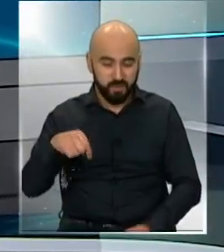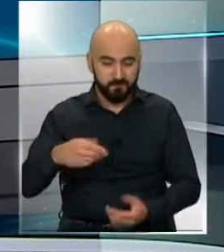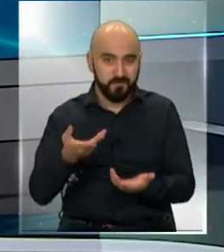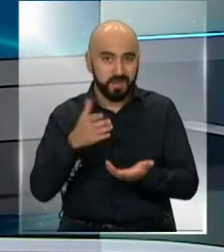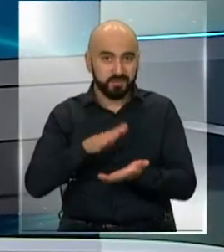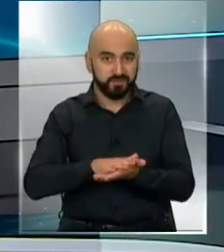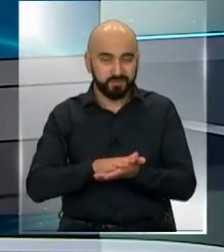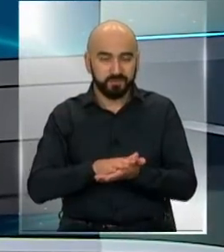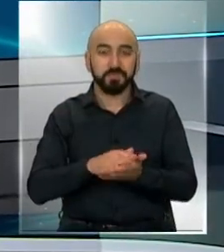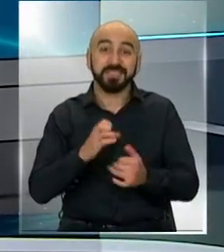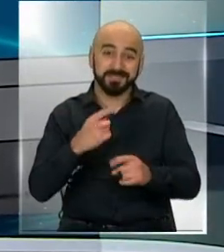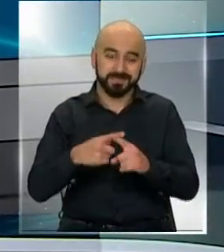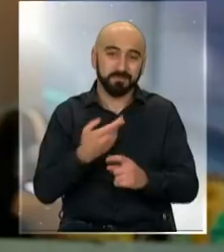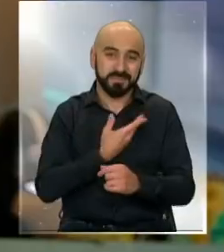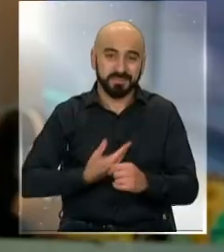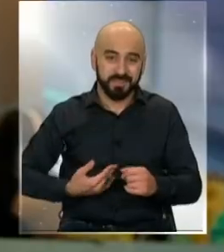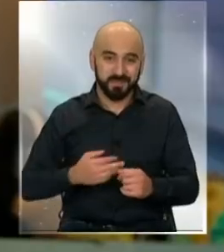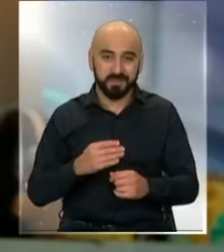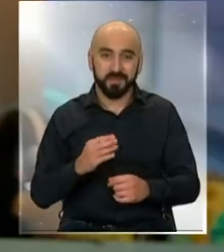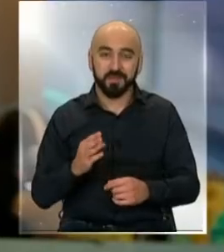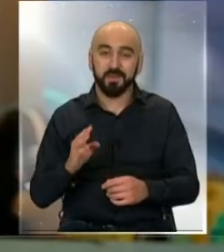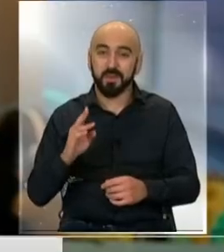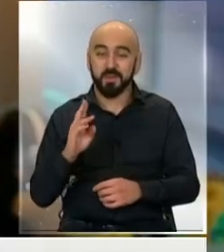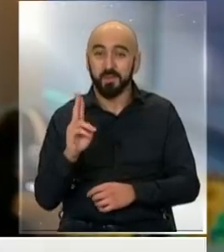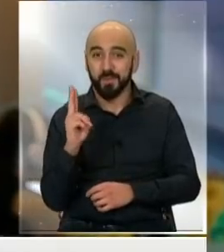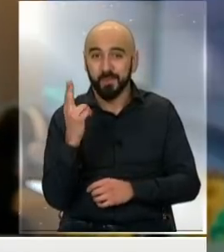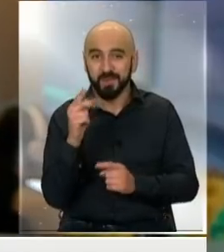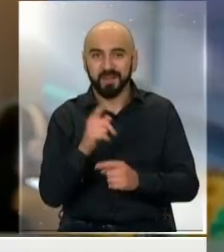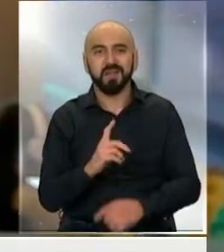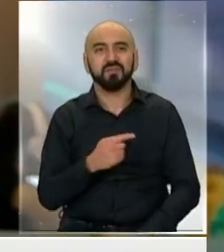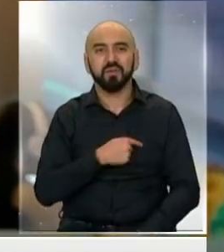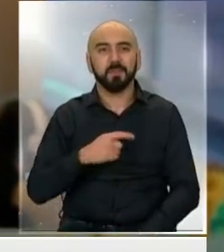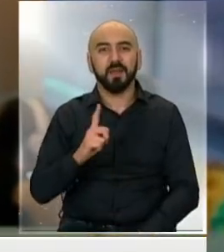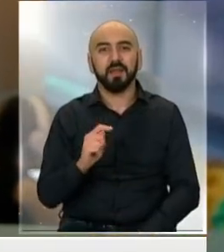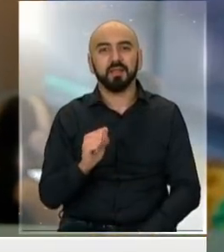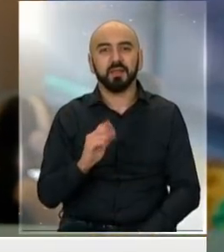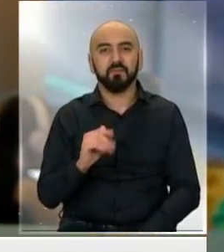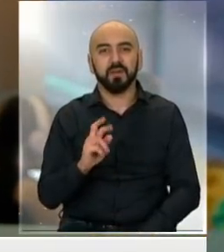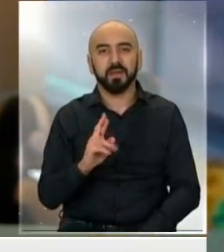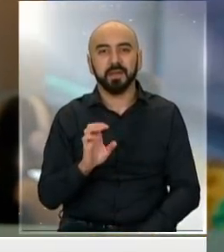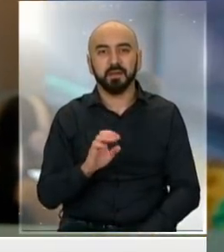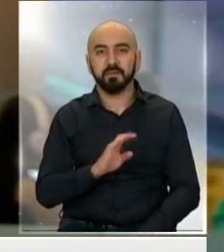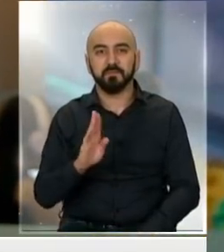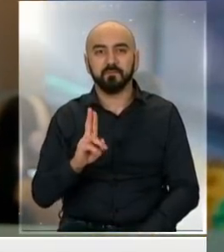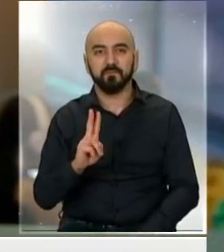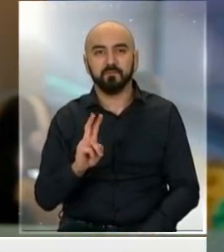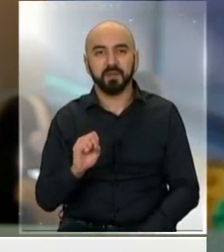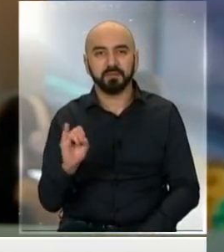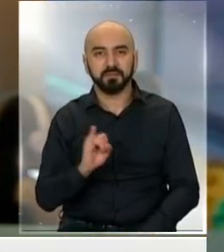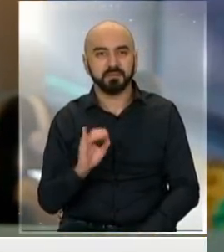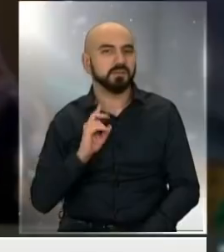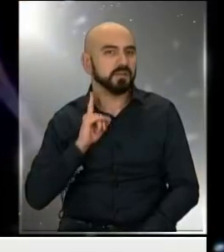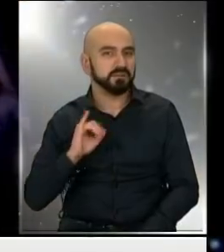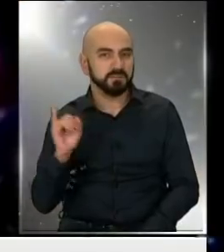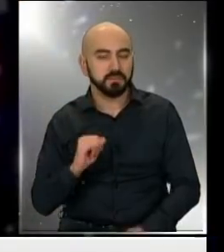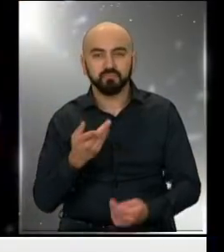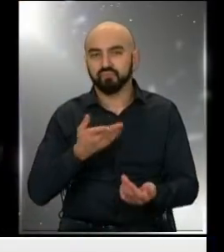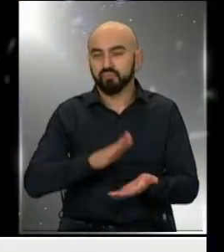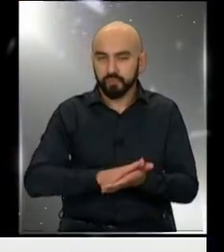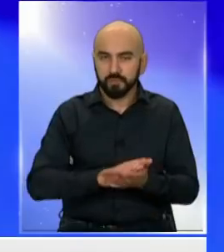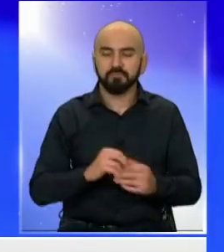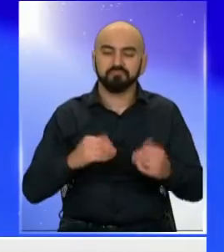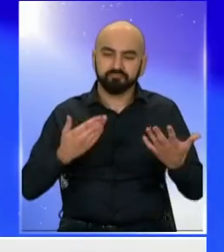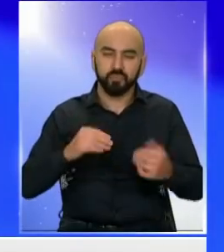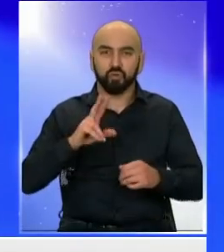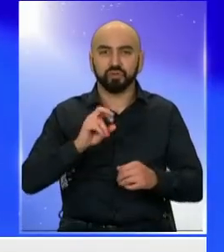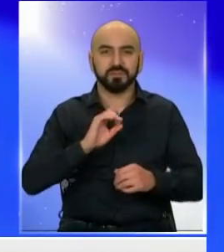el fallecimiento del expresidente uruguayo Tabaré Vázquez, quien murió en la madrugada de este domingo a los 80 años de